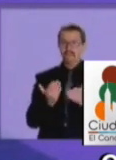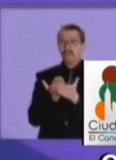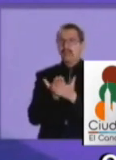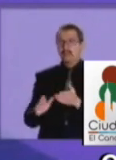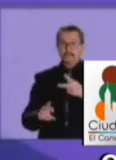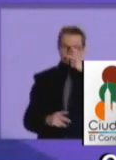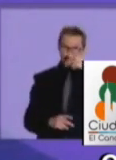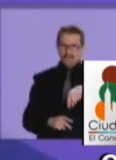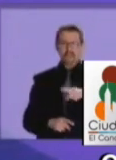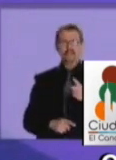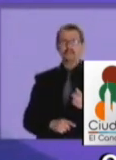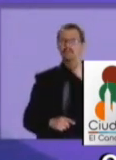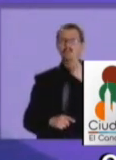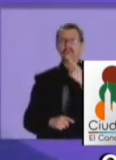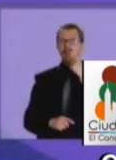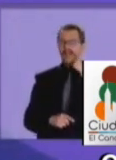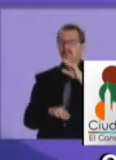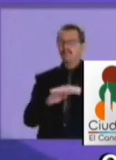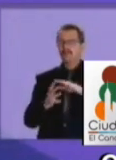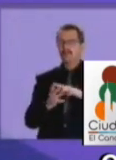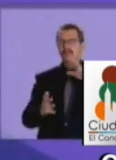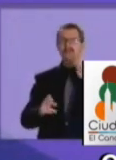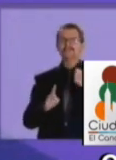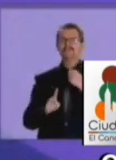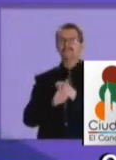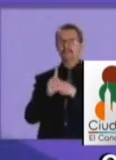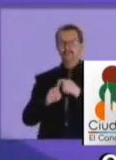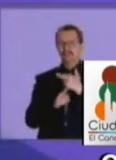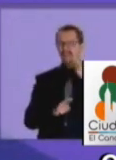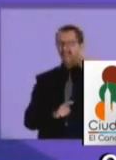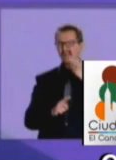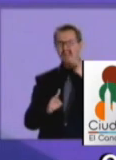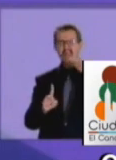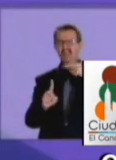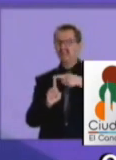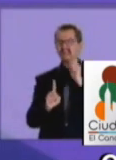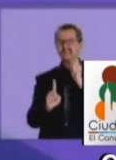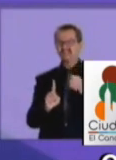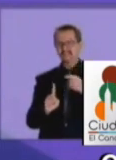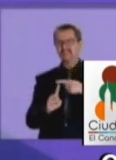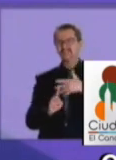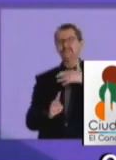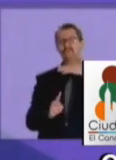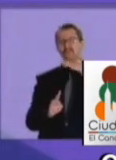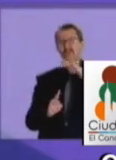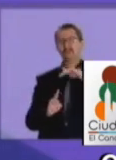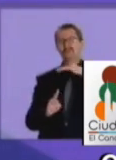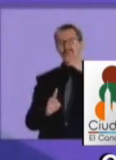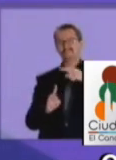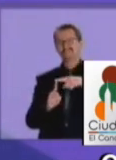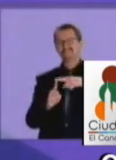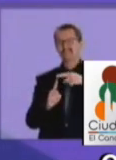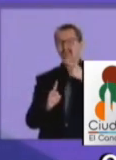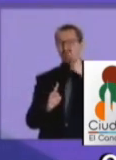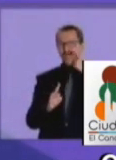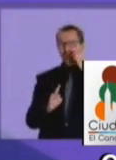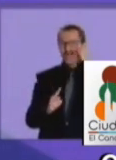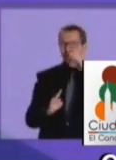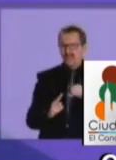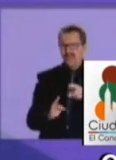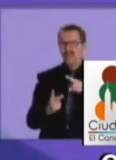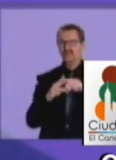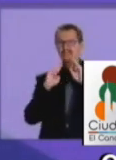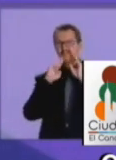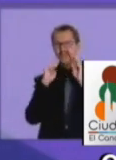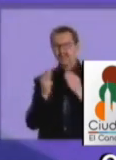debiera prepararse profesionalmente para ser el mismo seductor que es en los mítines